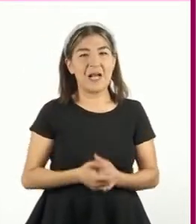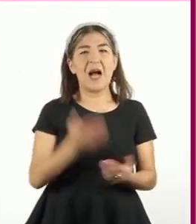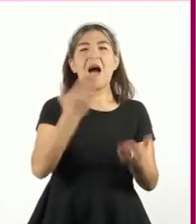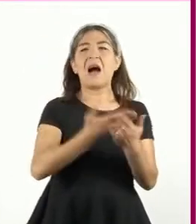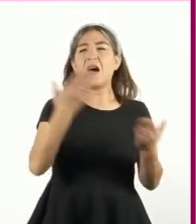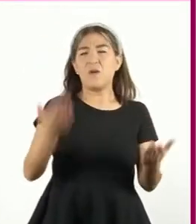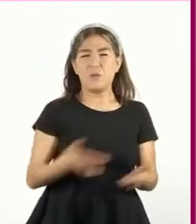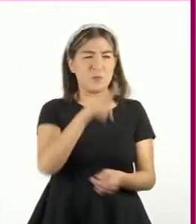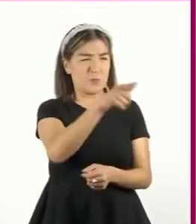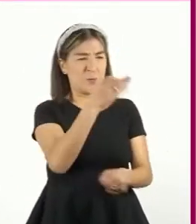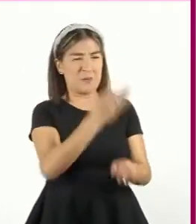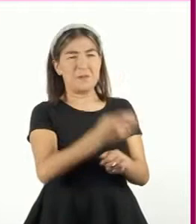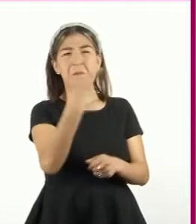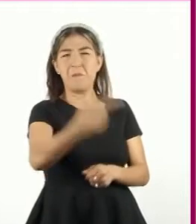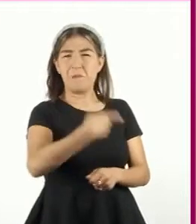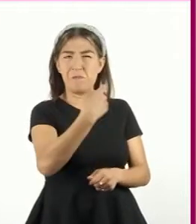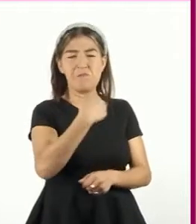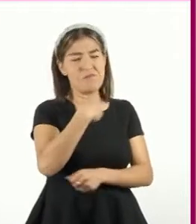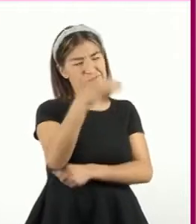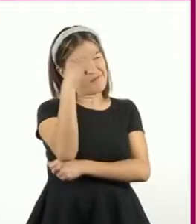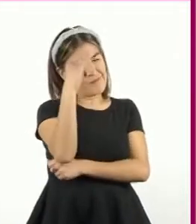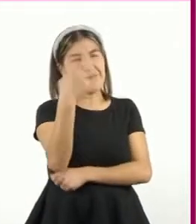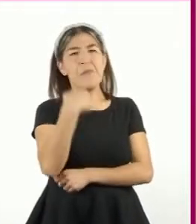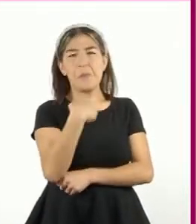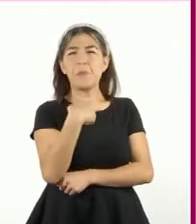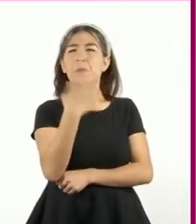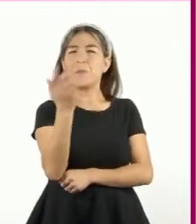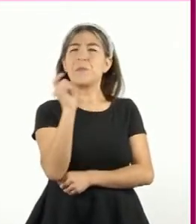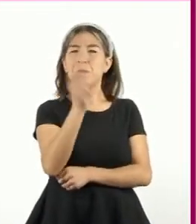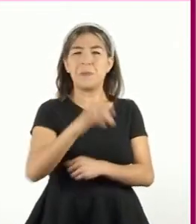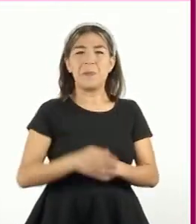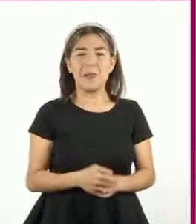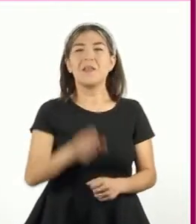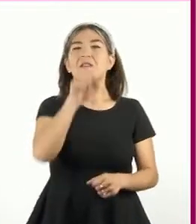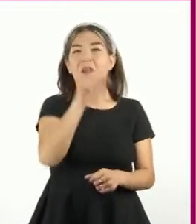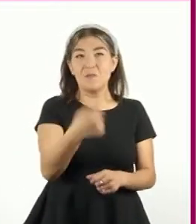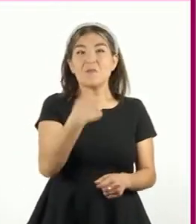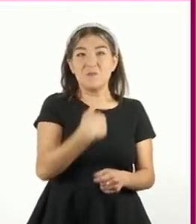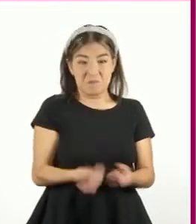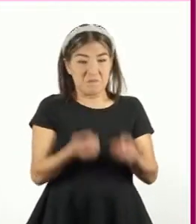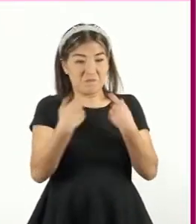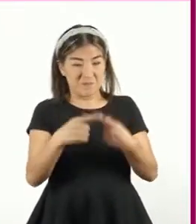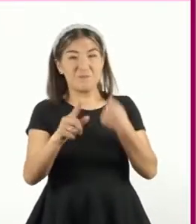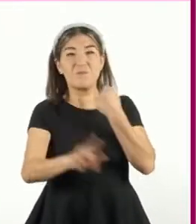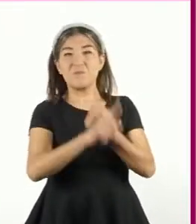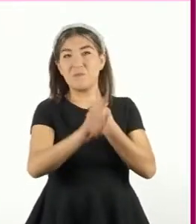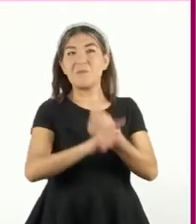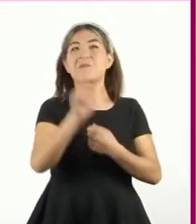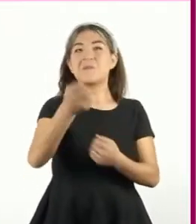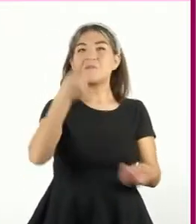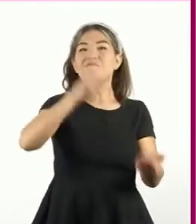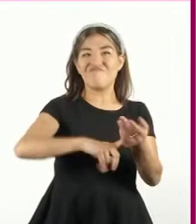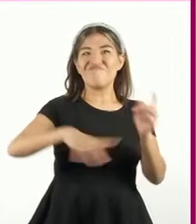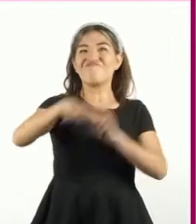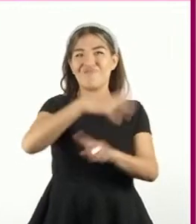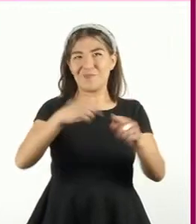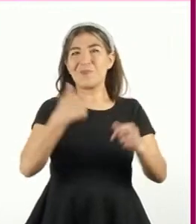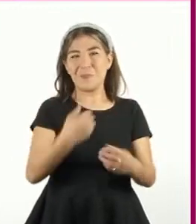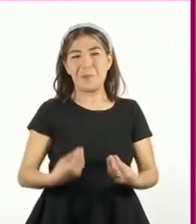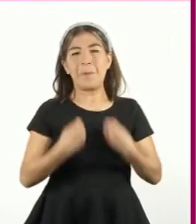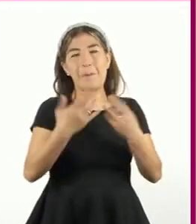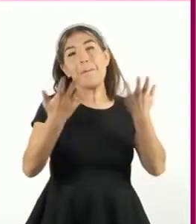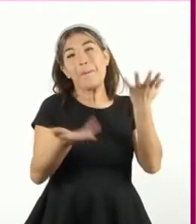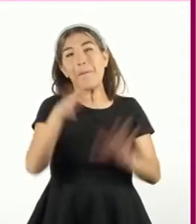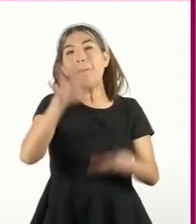que me pregunto y lo pienso, también vivo conflictos en los diversos entornos donde me desenvuelvo. En